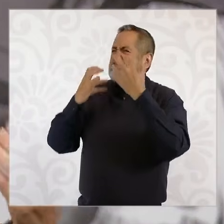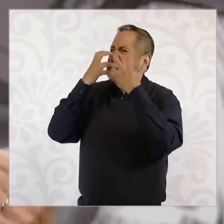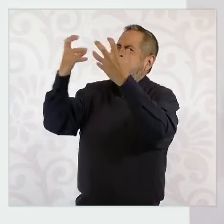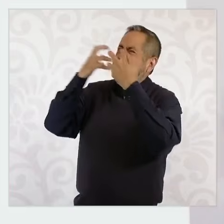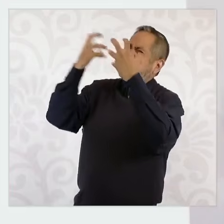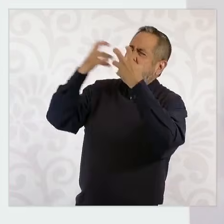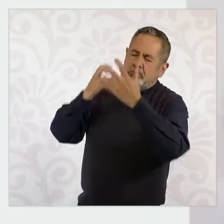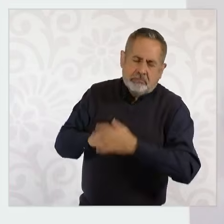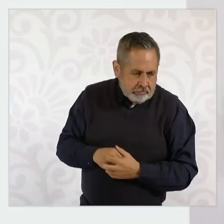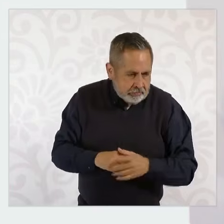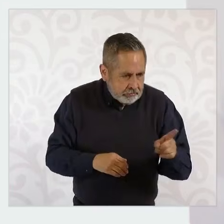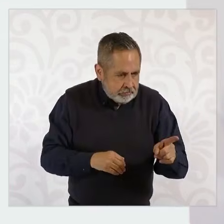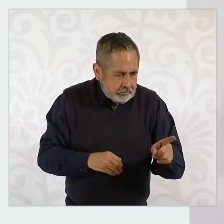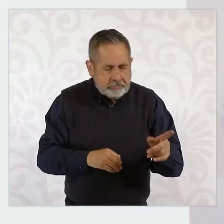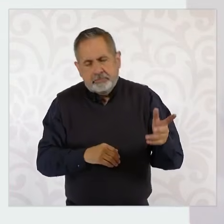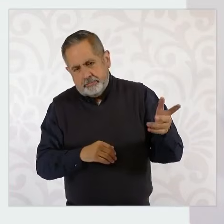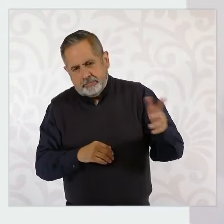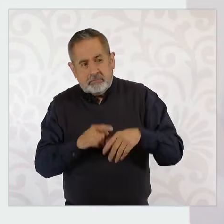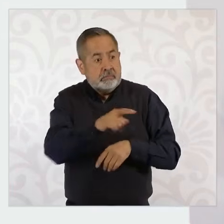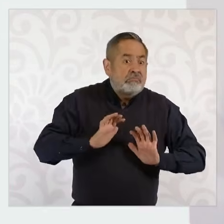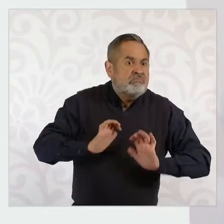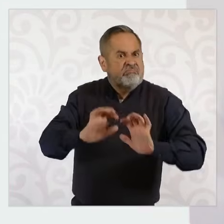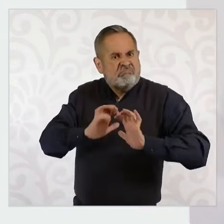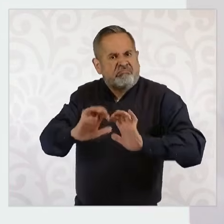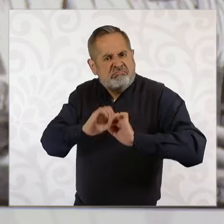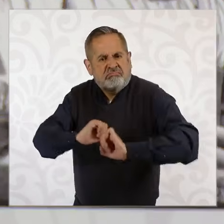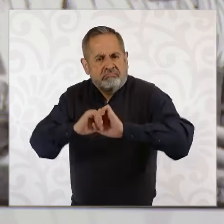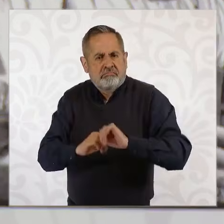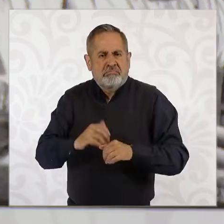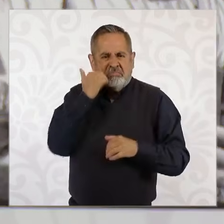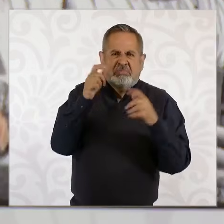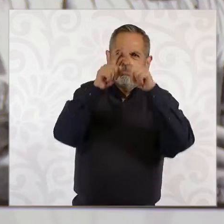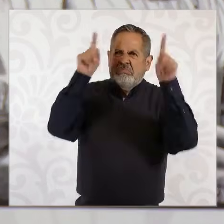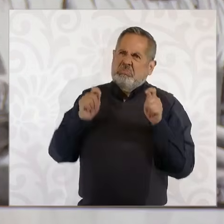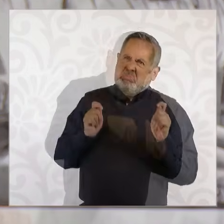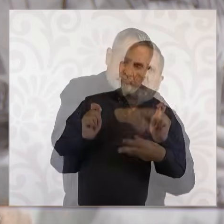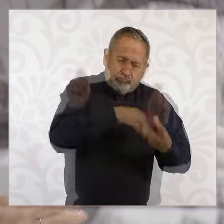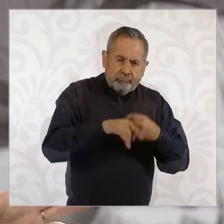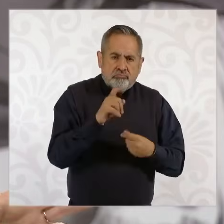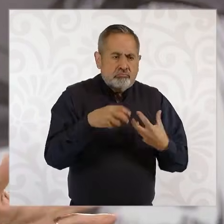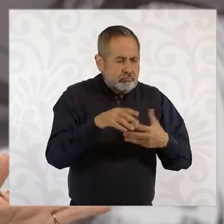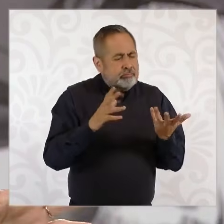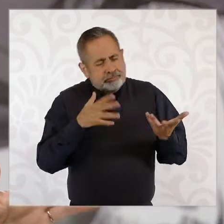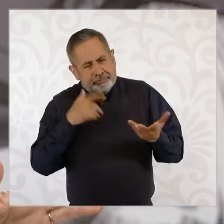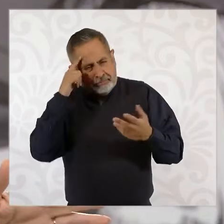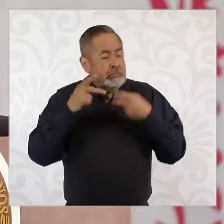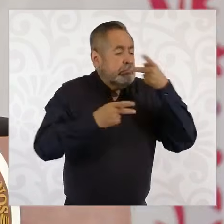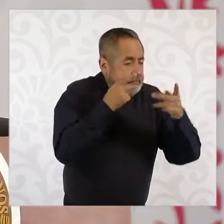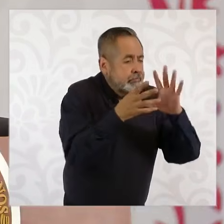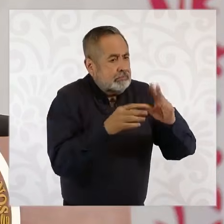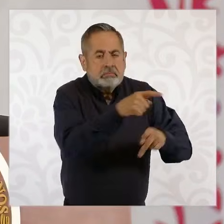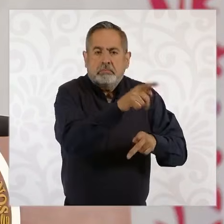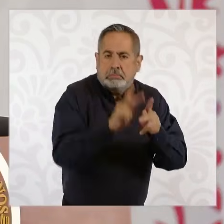estaban gritando. Y hubo un momento incluso que estaban empujando a la gente porque querían que la lona llegara hasta adelante. Pero bueno, no me dejaban hablar, entonces